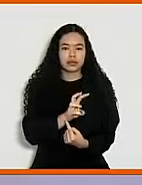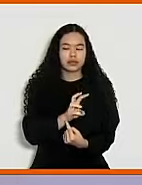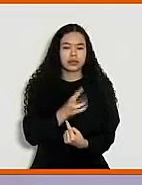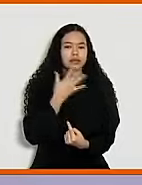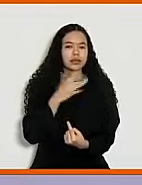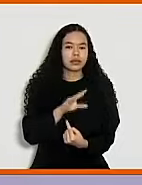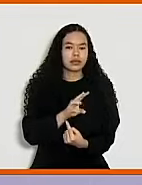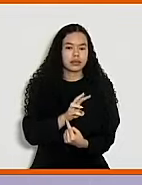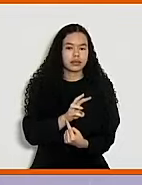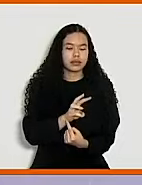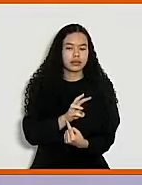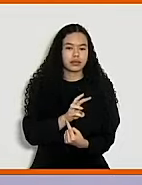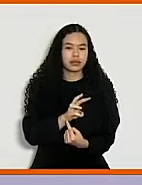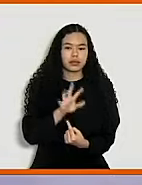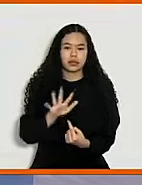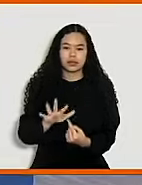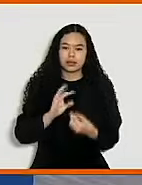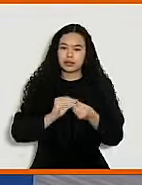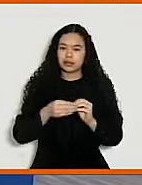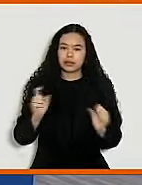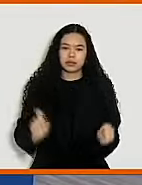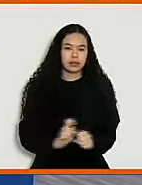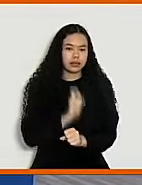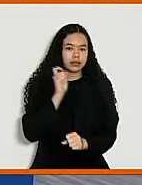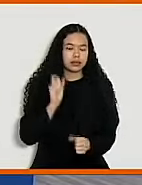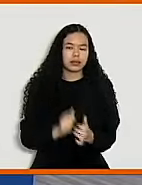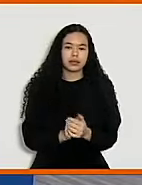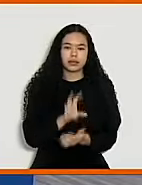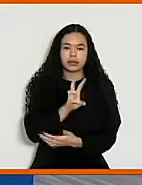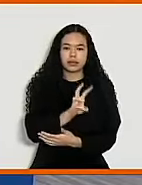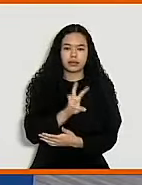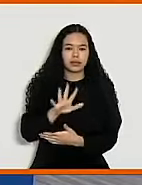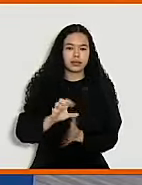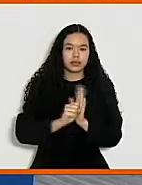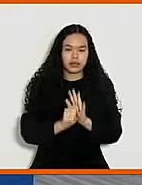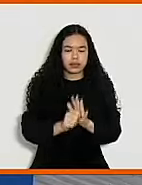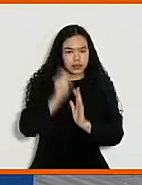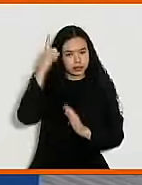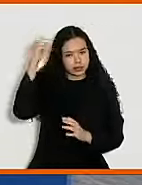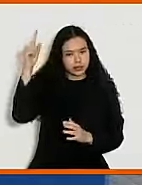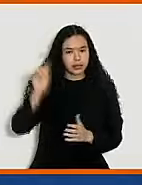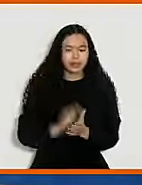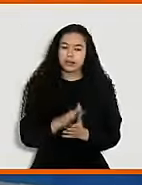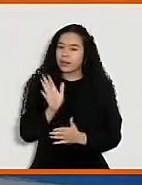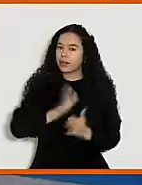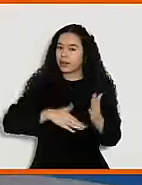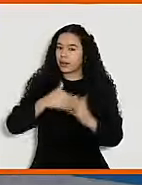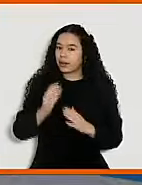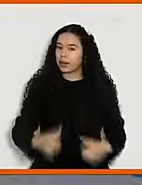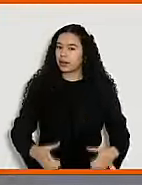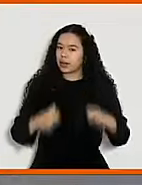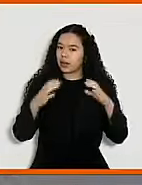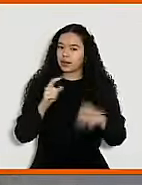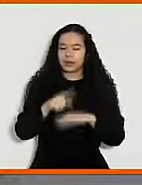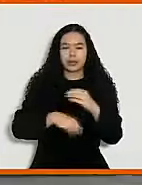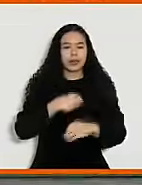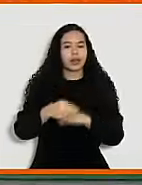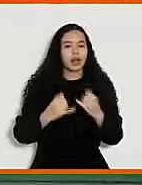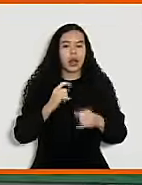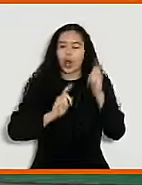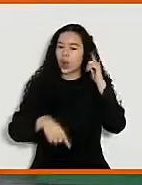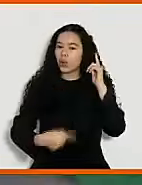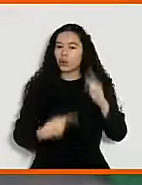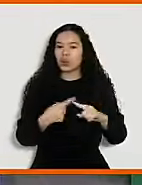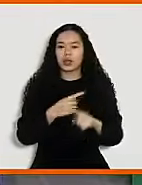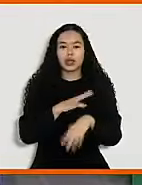suerte. El segundo dígito es el 5. Número favorecido 65 con su símbolo de sueños pintura. Espero que hayas realizado tu jugada para MultiX